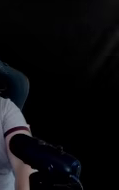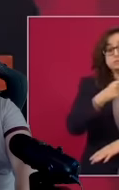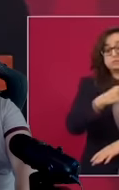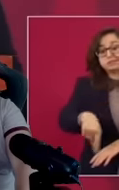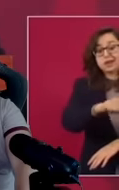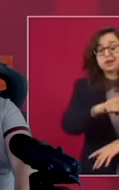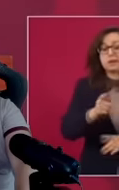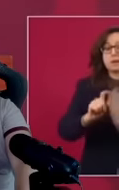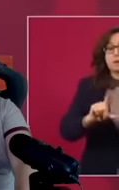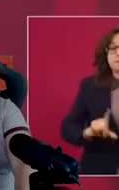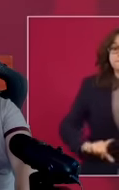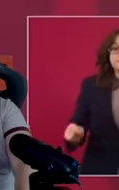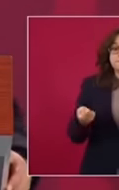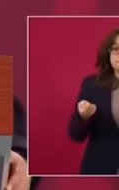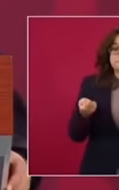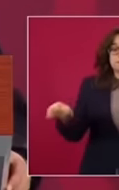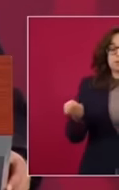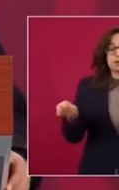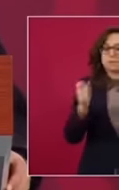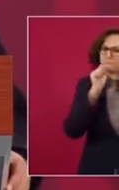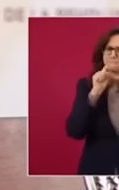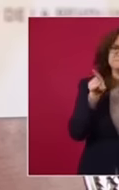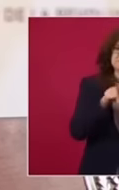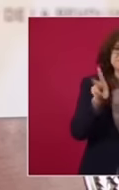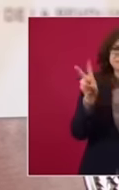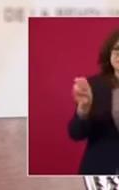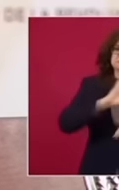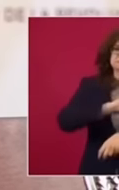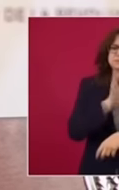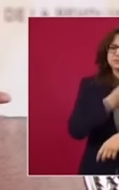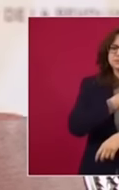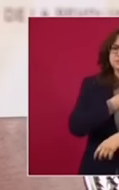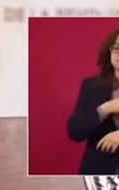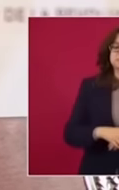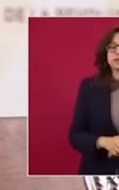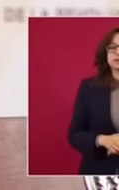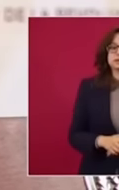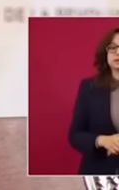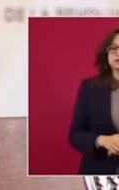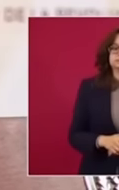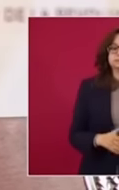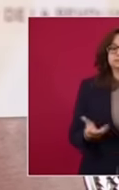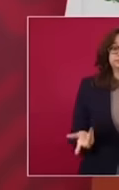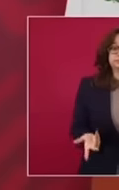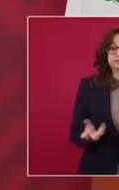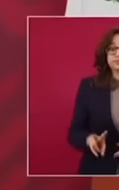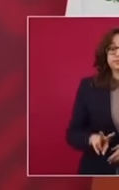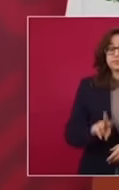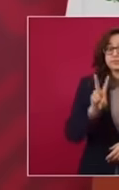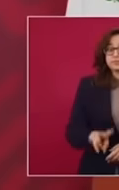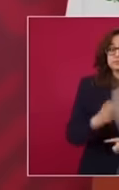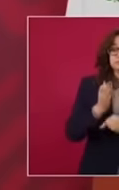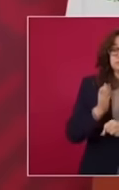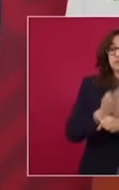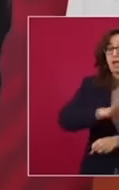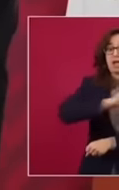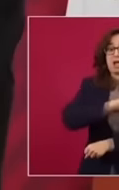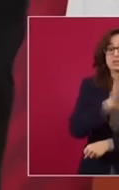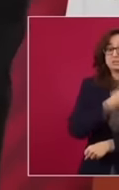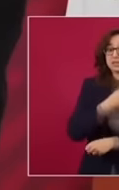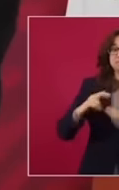es el caso de las empresas españolas que ahora no es buena en la relación y a mí me gustaría